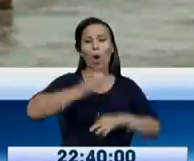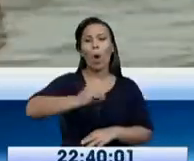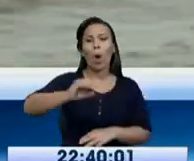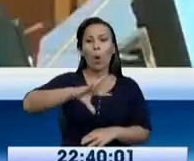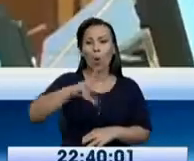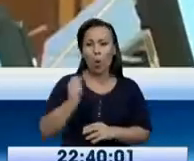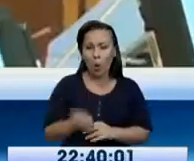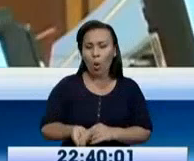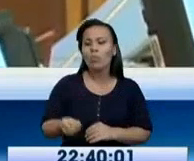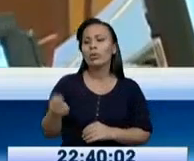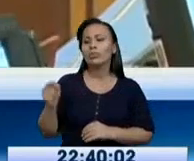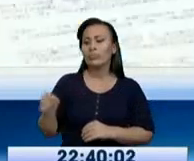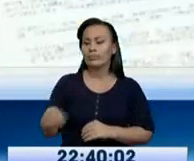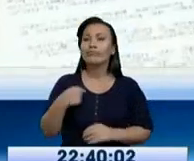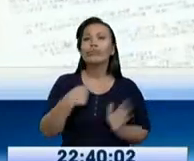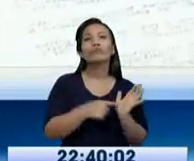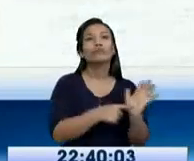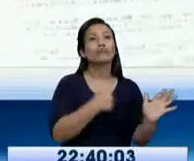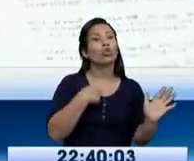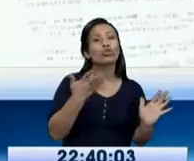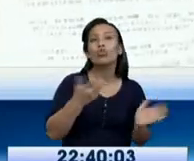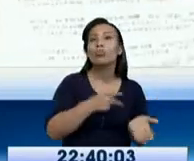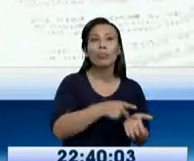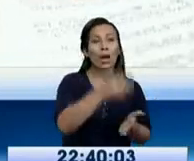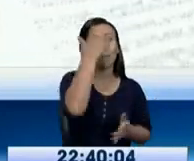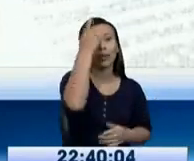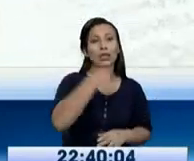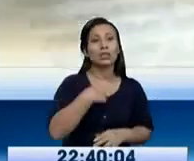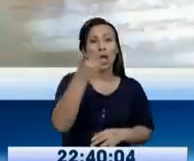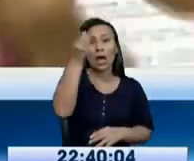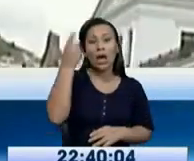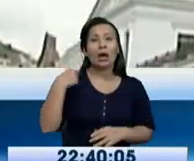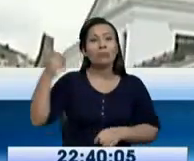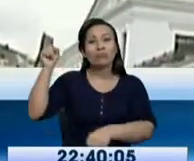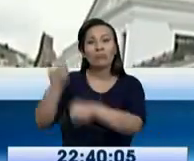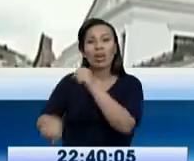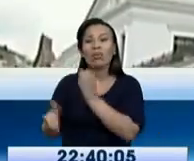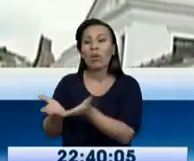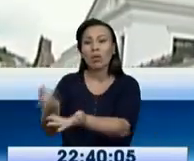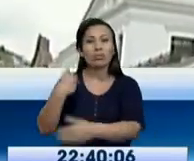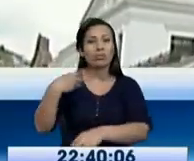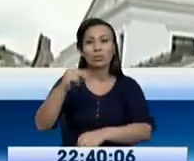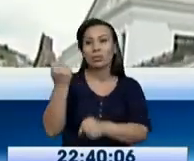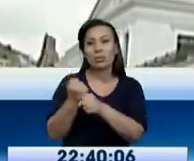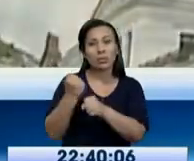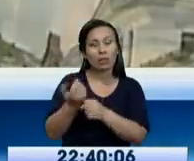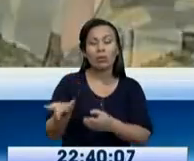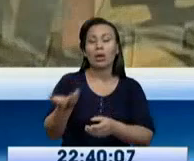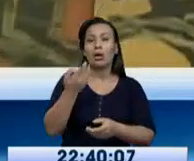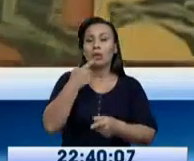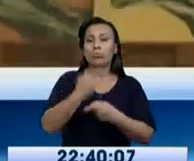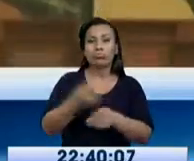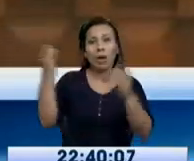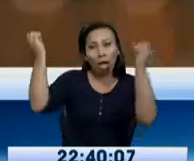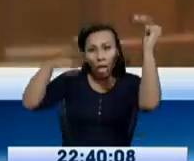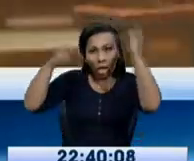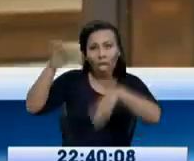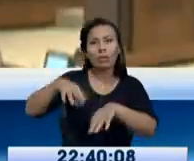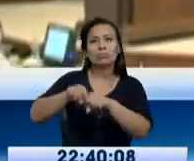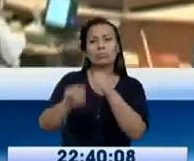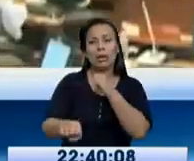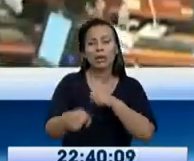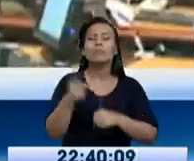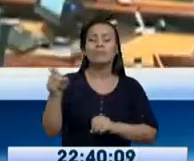alta mar. Se espera que el presidente califique en los próximos días la ley, aprobándola o vetándola. Una vez que se ratifique y sea publicada en el